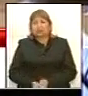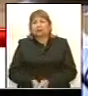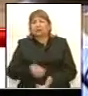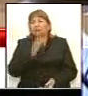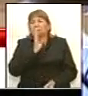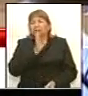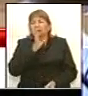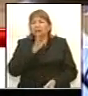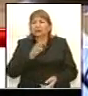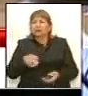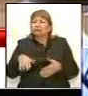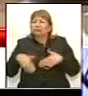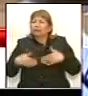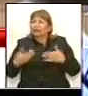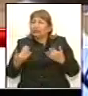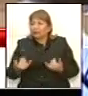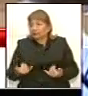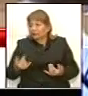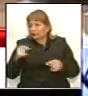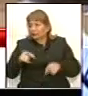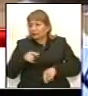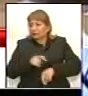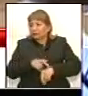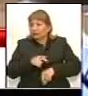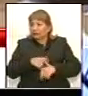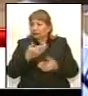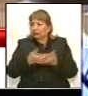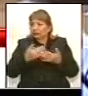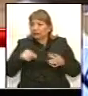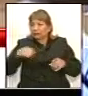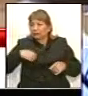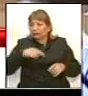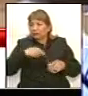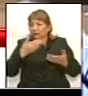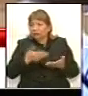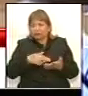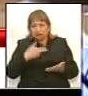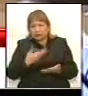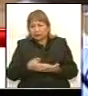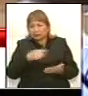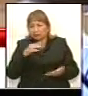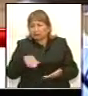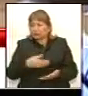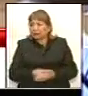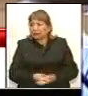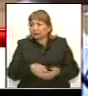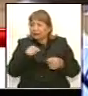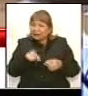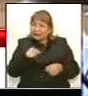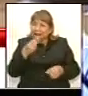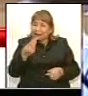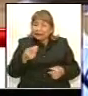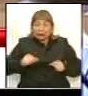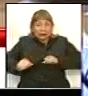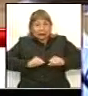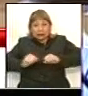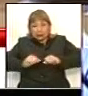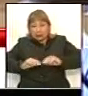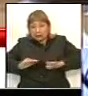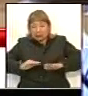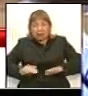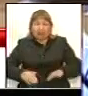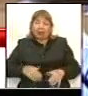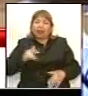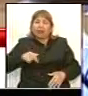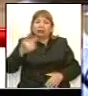hablando de las desgracias que se presentan en este instante. Por lo pronto acá nos morimos todos, les cuento. Porque acá, cada vez que hay un simulacro de terremoto, nos dicen